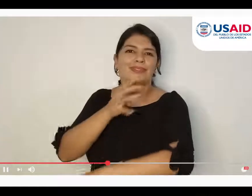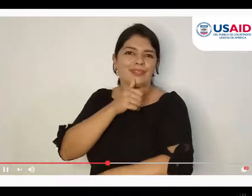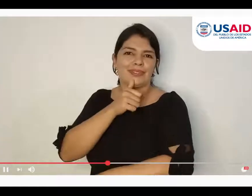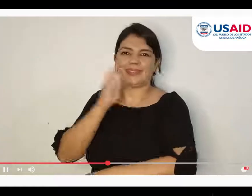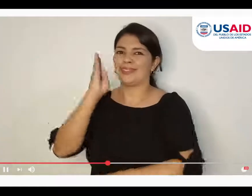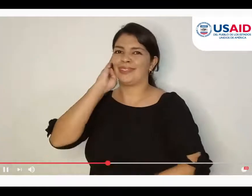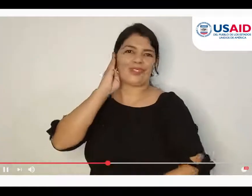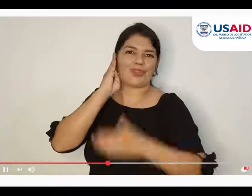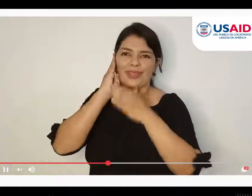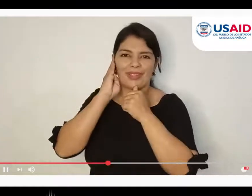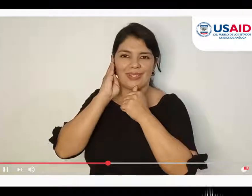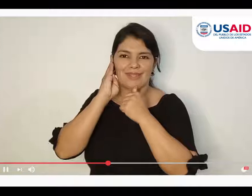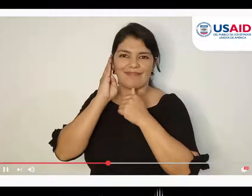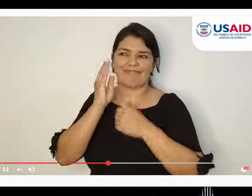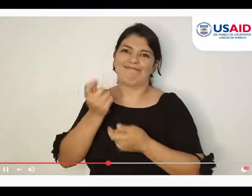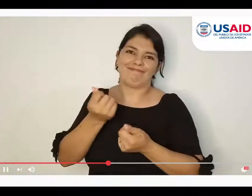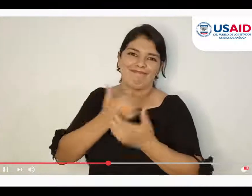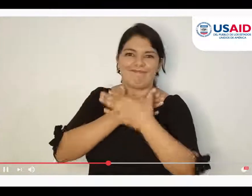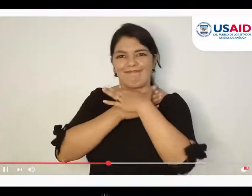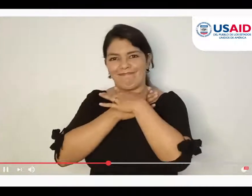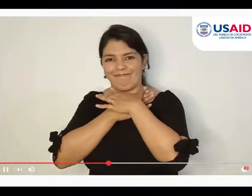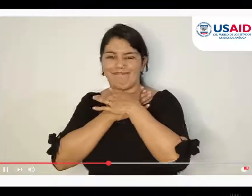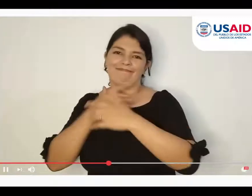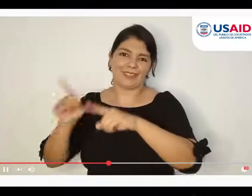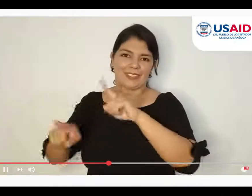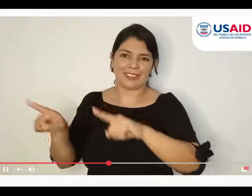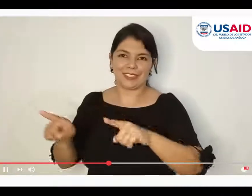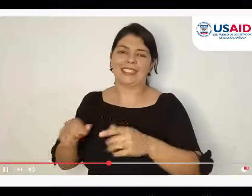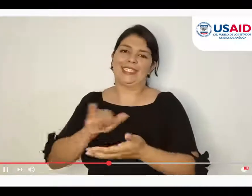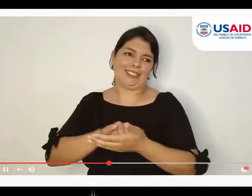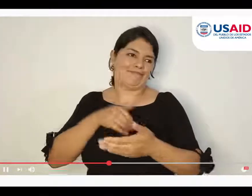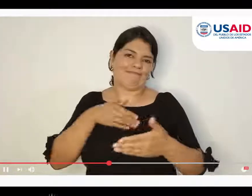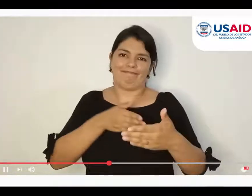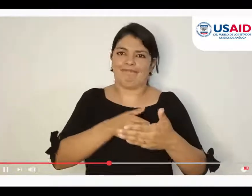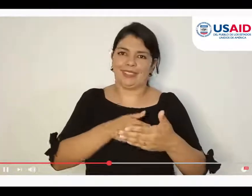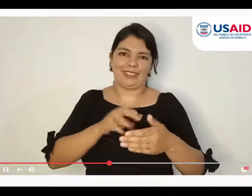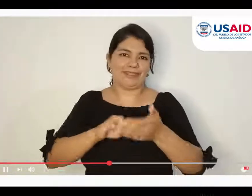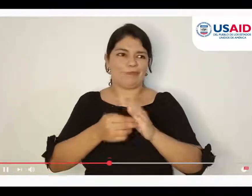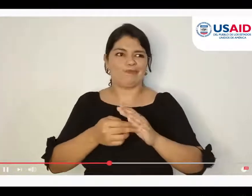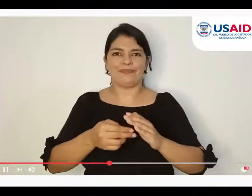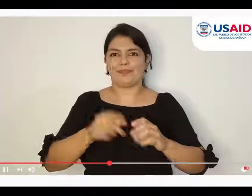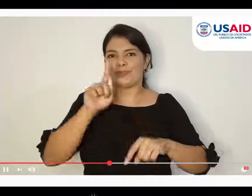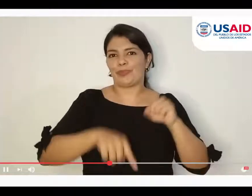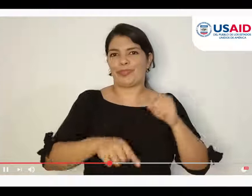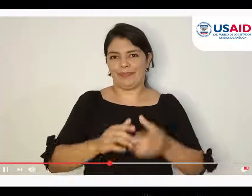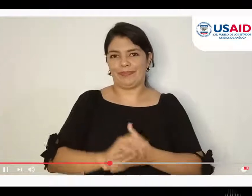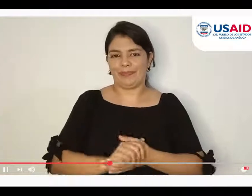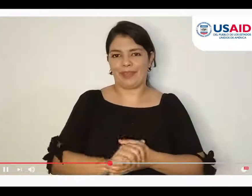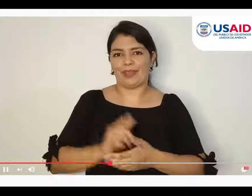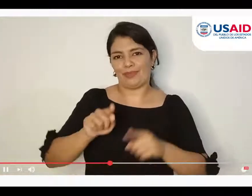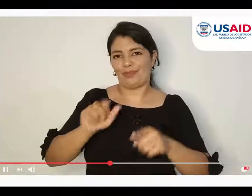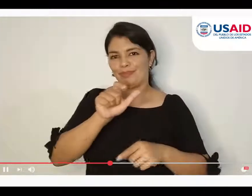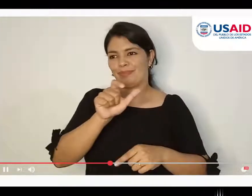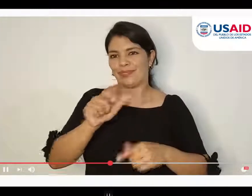y bueno, genera el tema económico sí es una de las barreras que, digamos, impiden pues que las personas con discapacidad